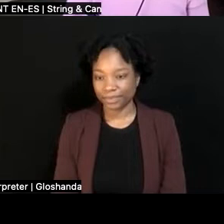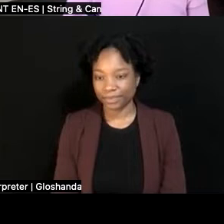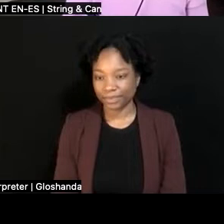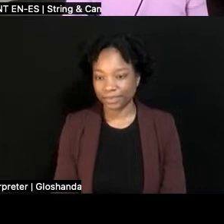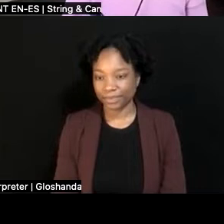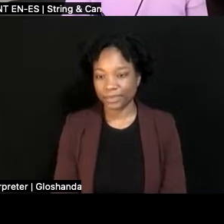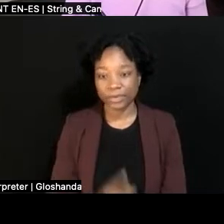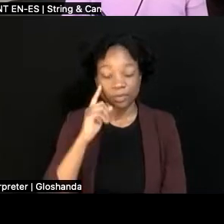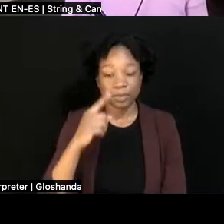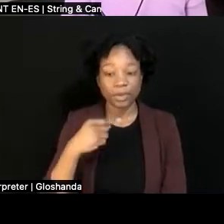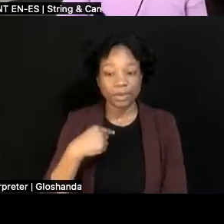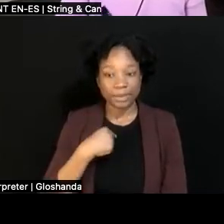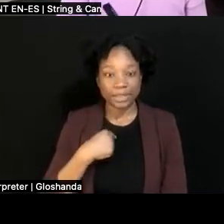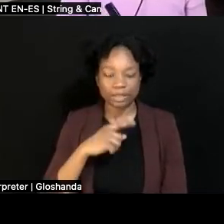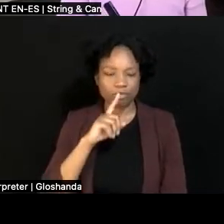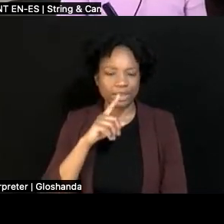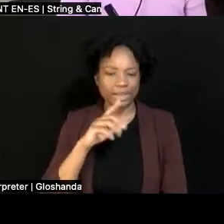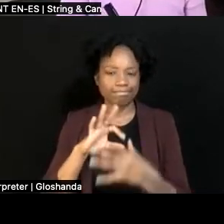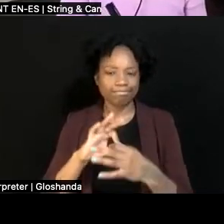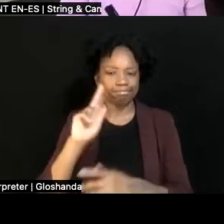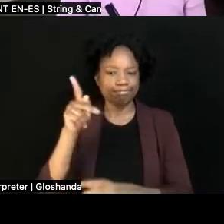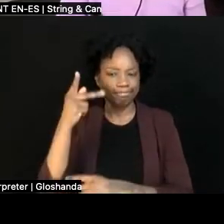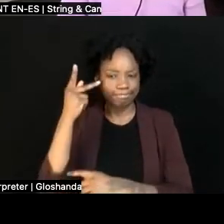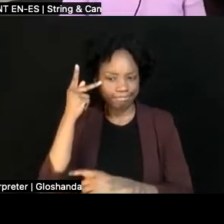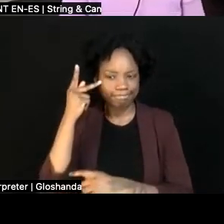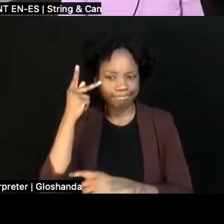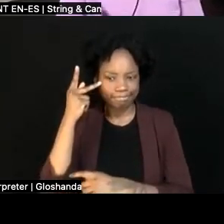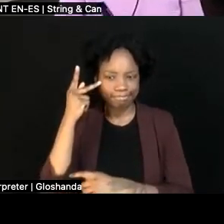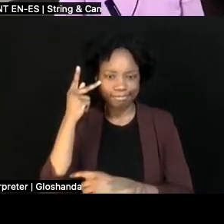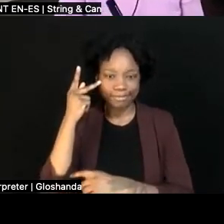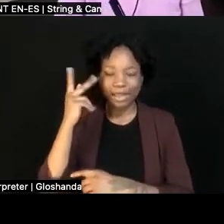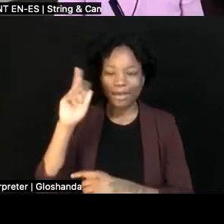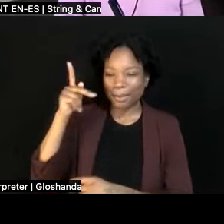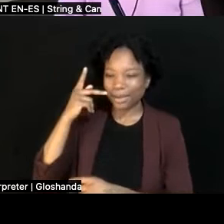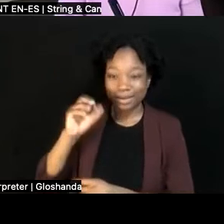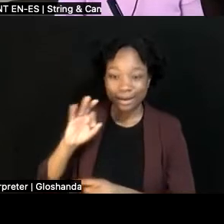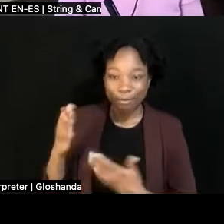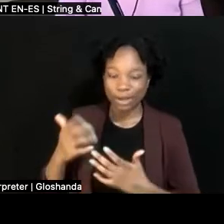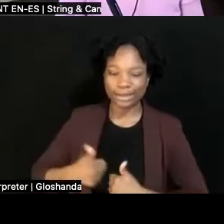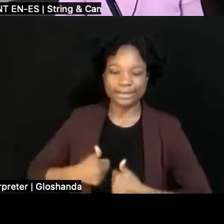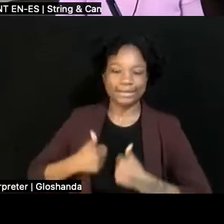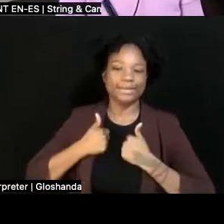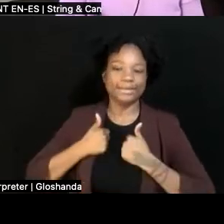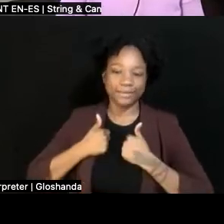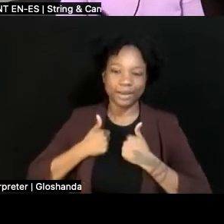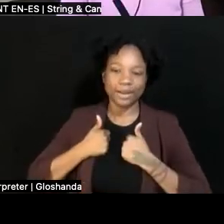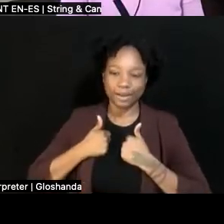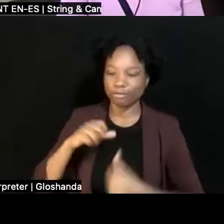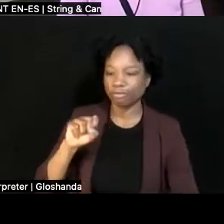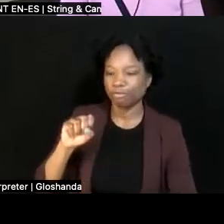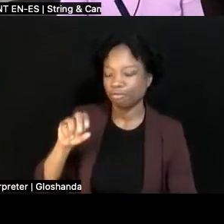una cuestión política, porque de sobrevivencia, no solamente de